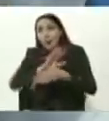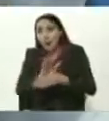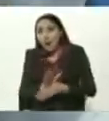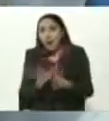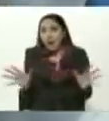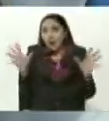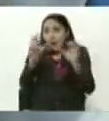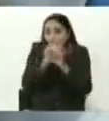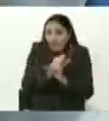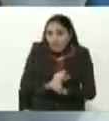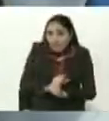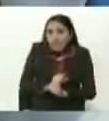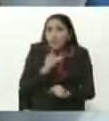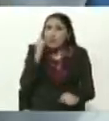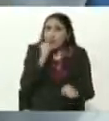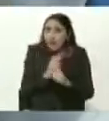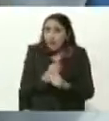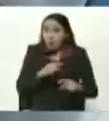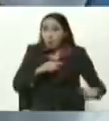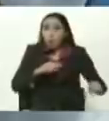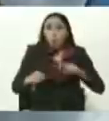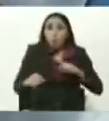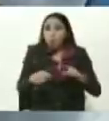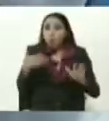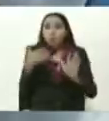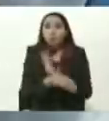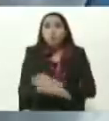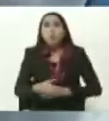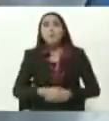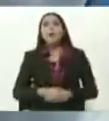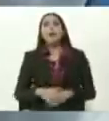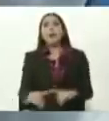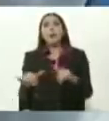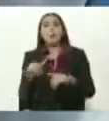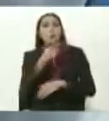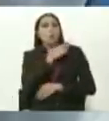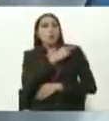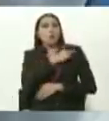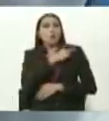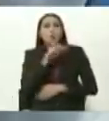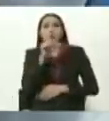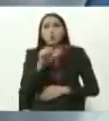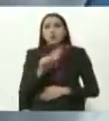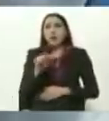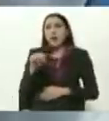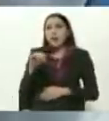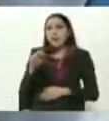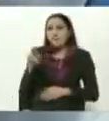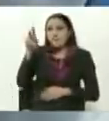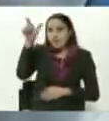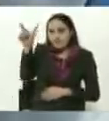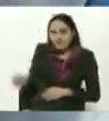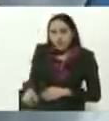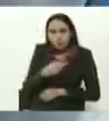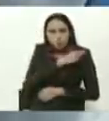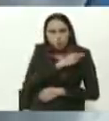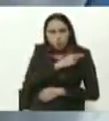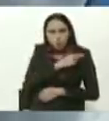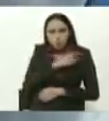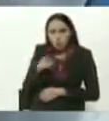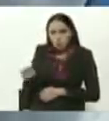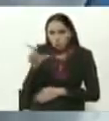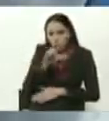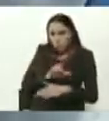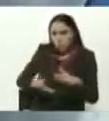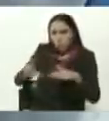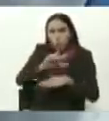madrugada en coordinación con el propio director general del Saime, el licenciado Vizcaíno,